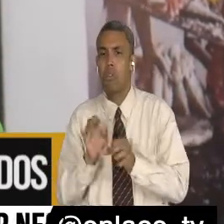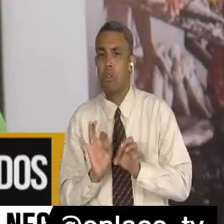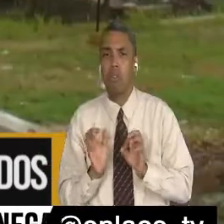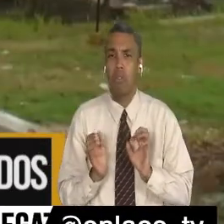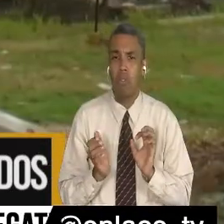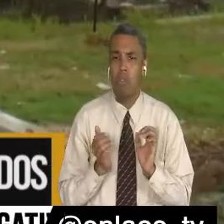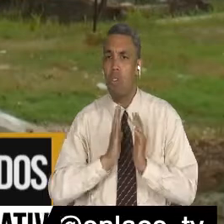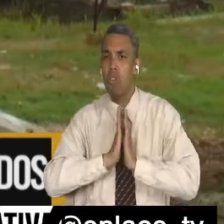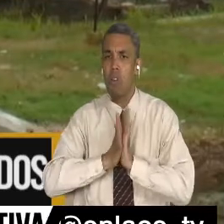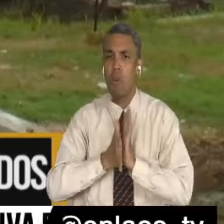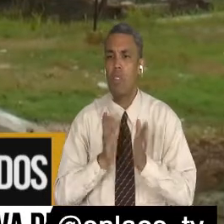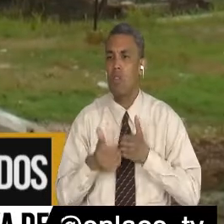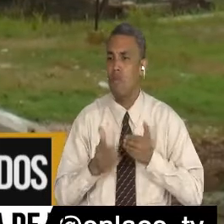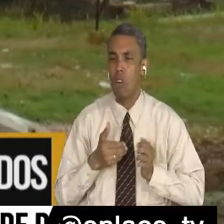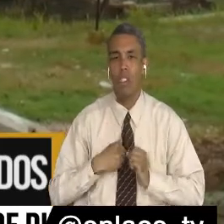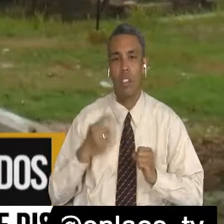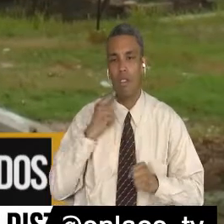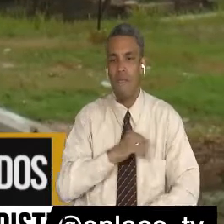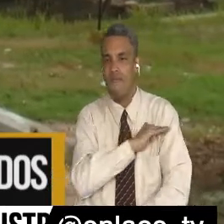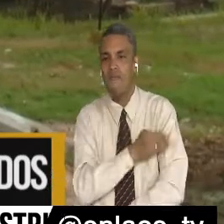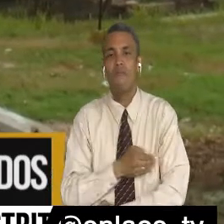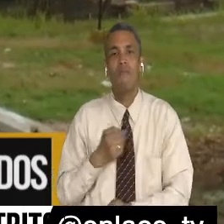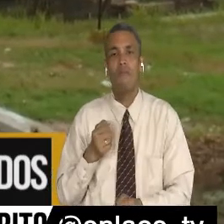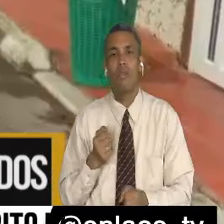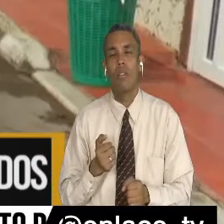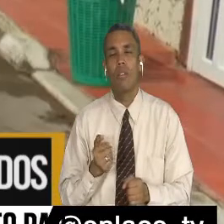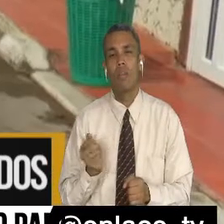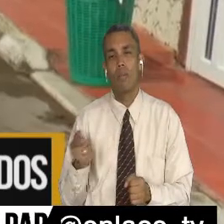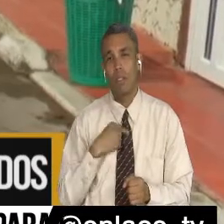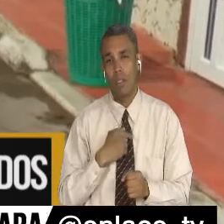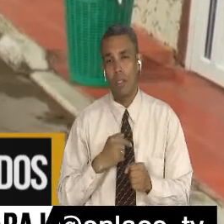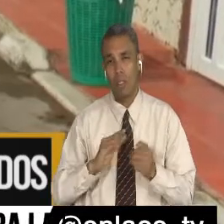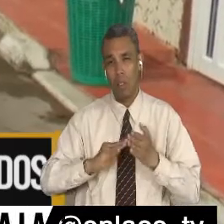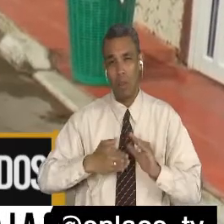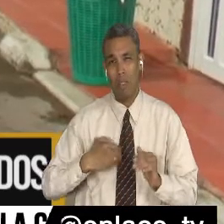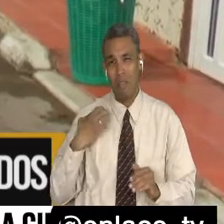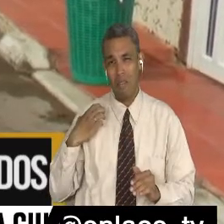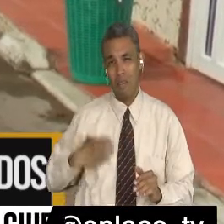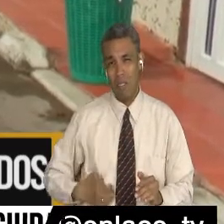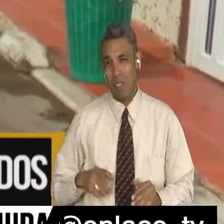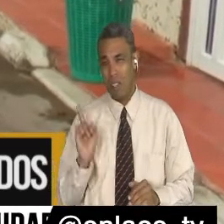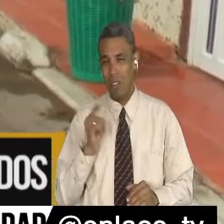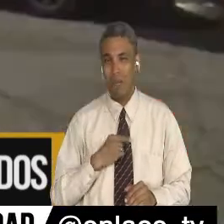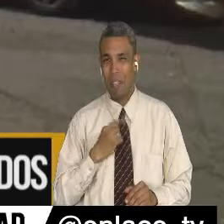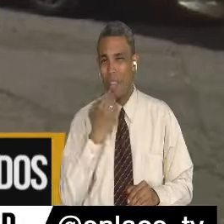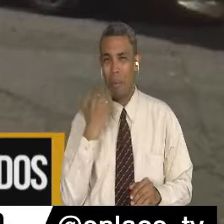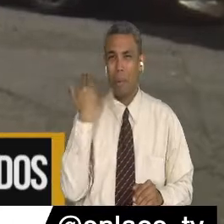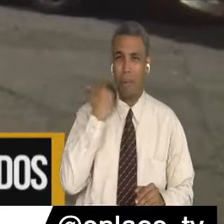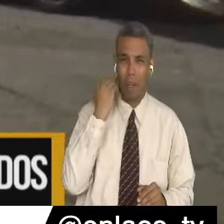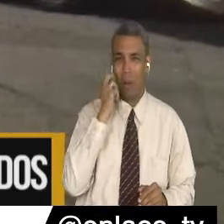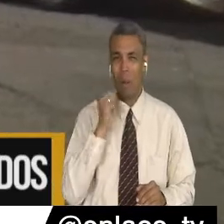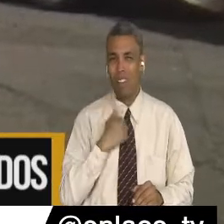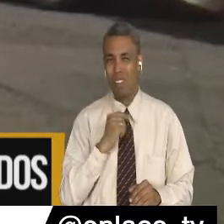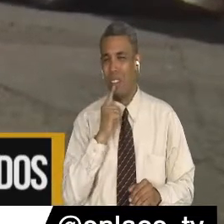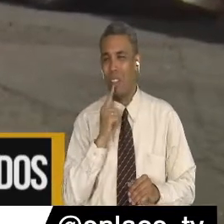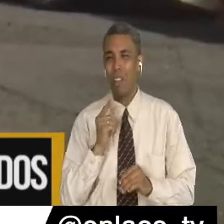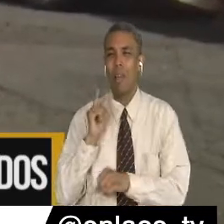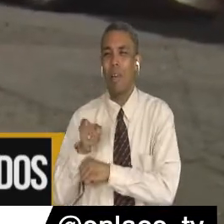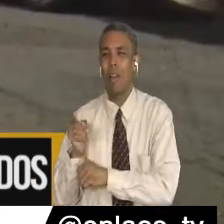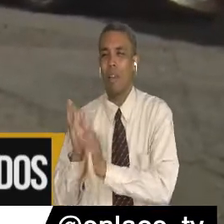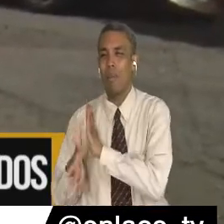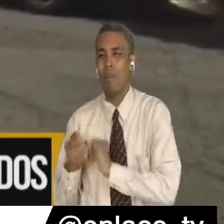de la ciudad. A esta situación se le suma el silencio de los ciudadanos, acto que para los defensores de derechos humanos solo demuestra el temor y la